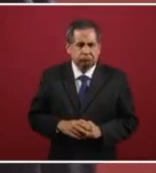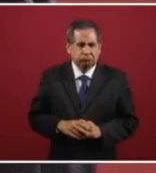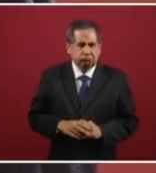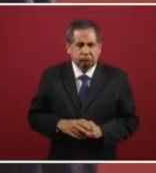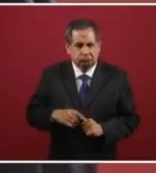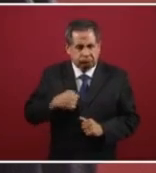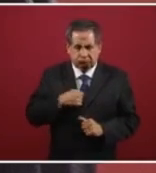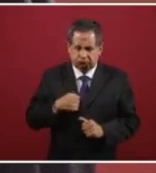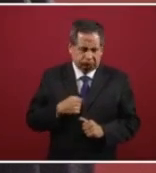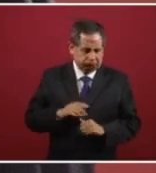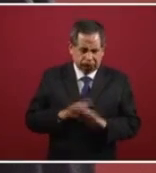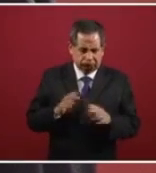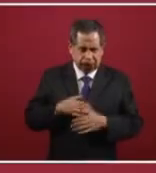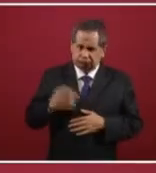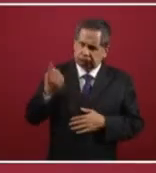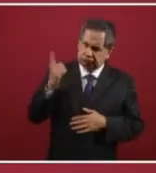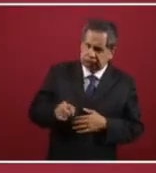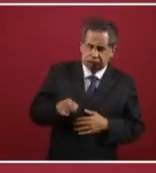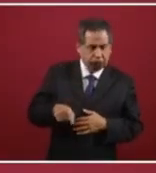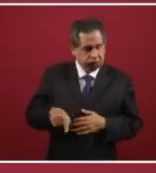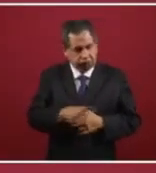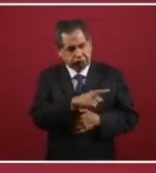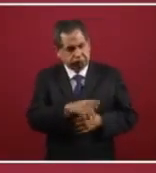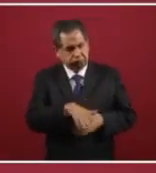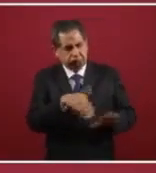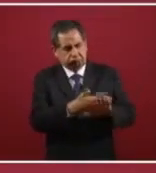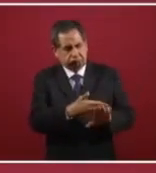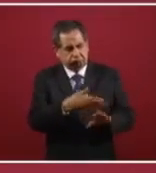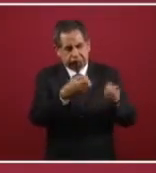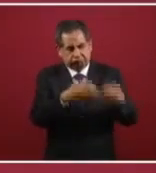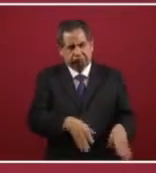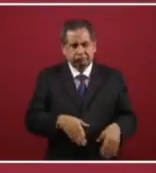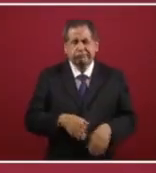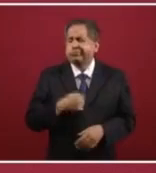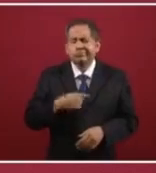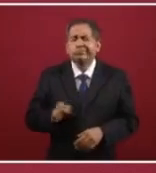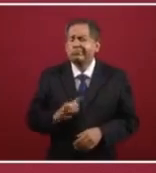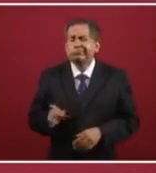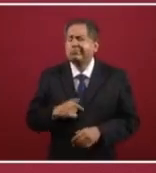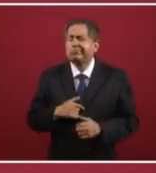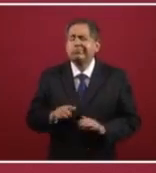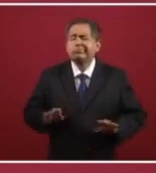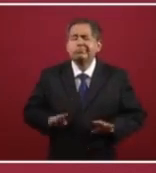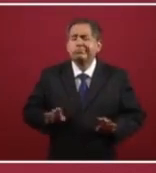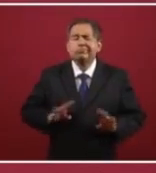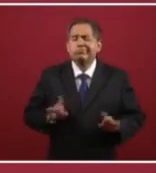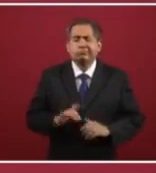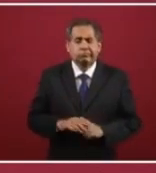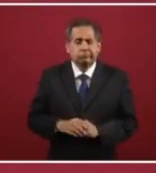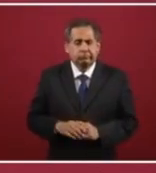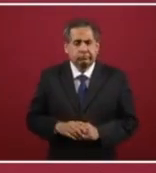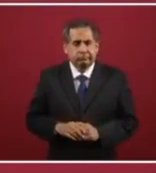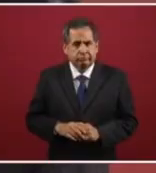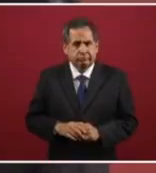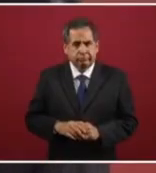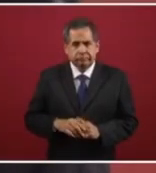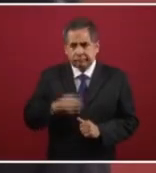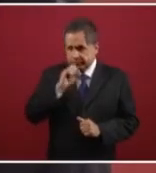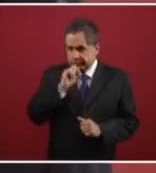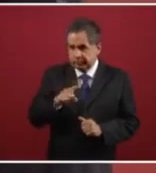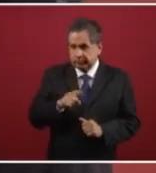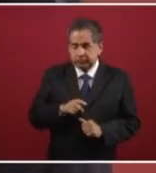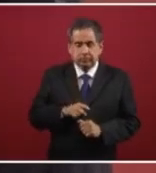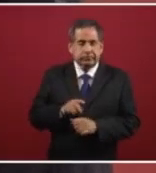a dar consigna para perjudicar a nadie y también no